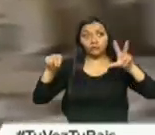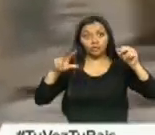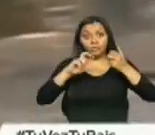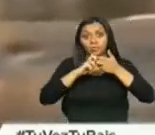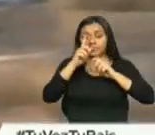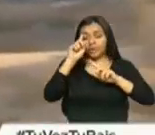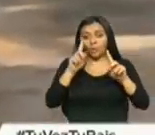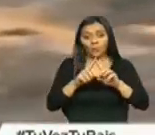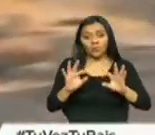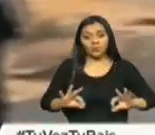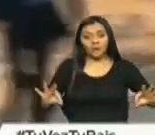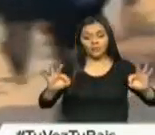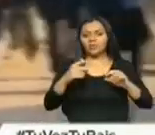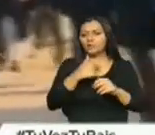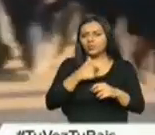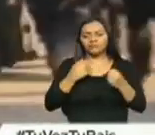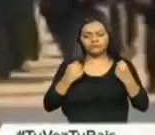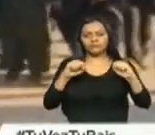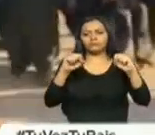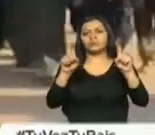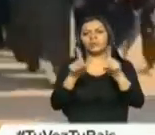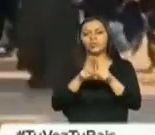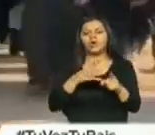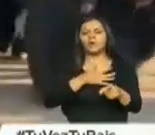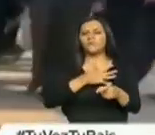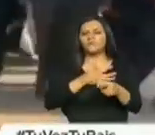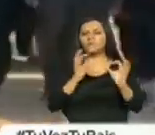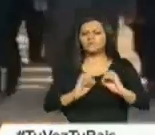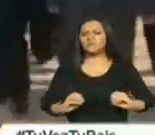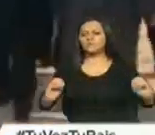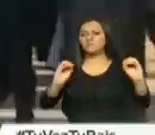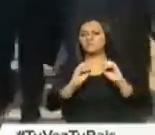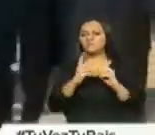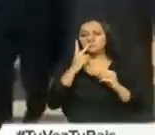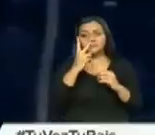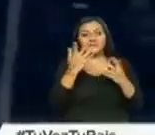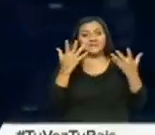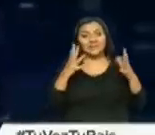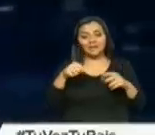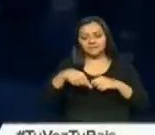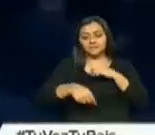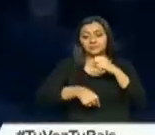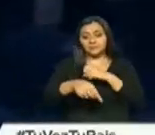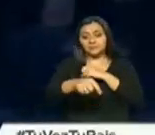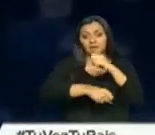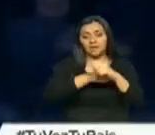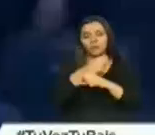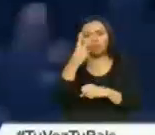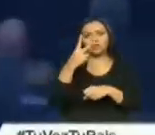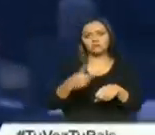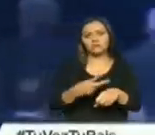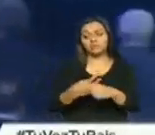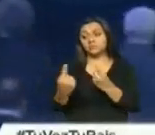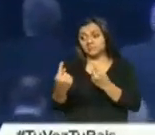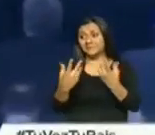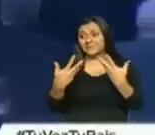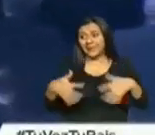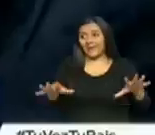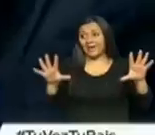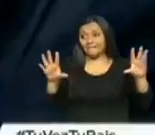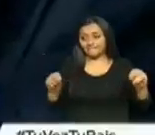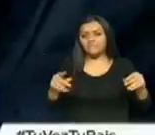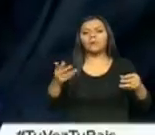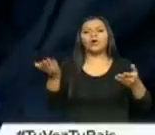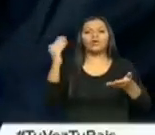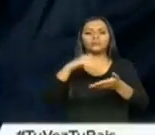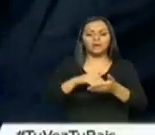del acuerdo. Un reflejo del ambiente de desconfianza en el que nace esta tregua, la segunda de este año. Las declaraciones realizadas este